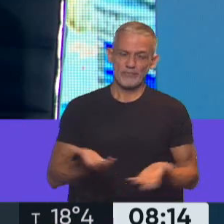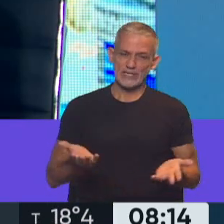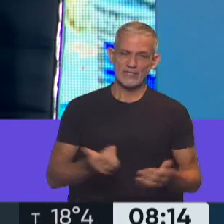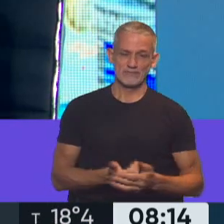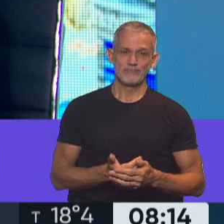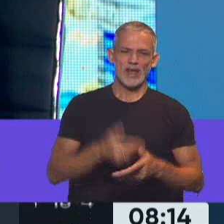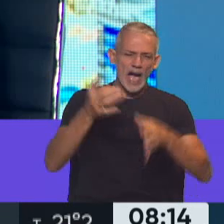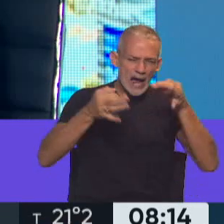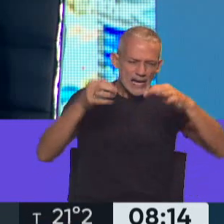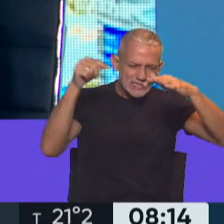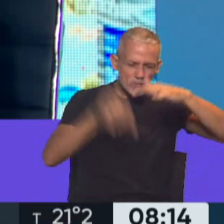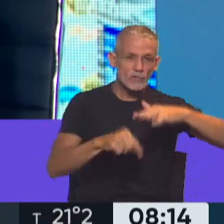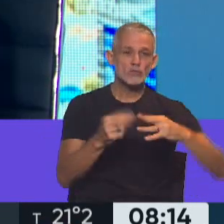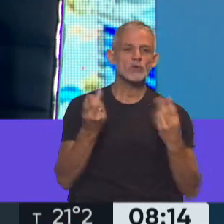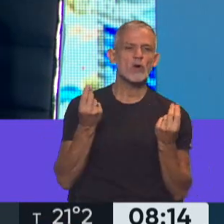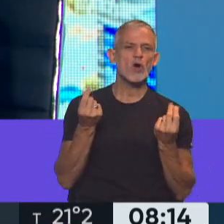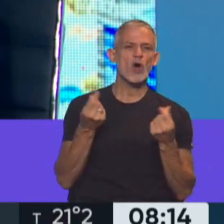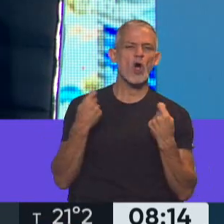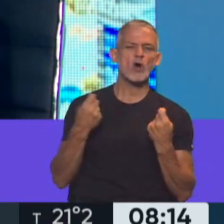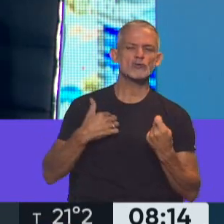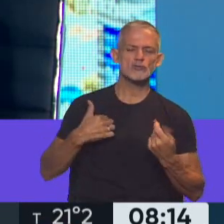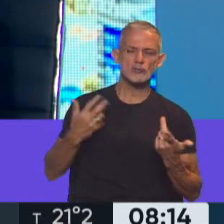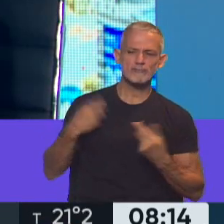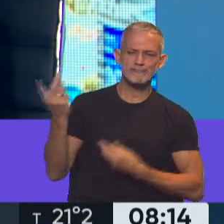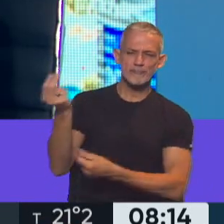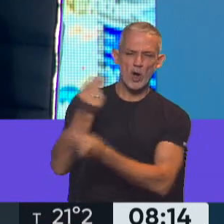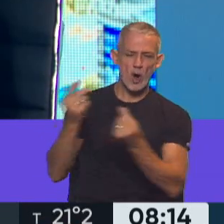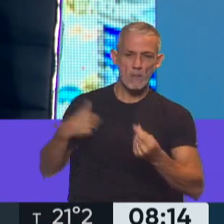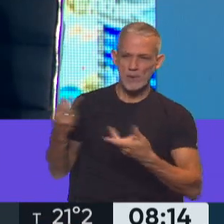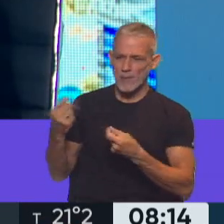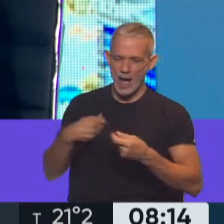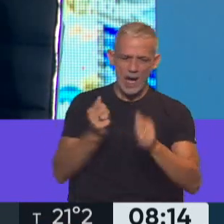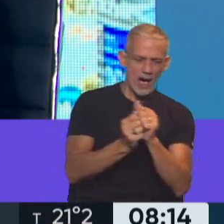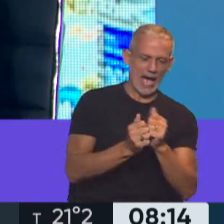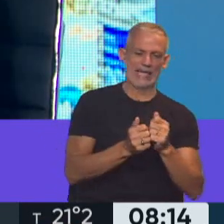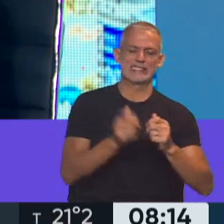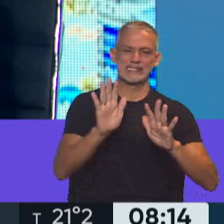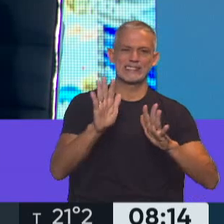en el análisis profundo de los costos, cuando uno empieza a abrir,